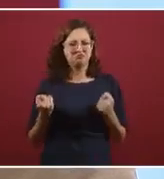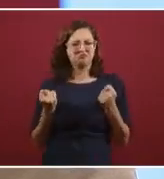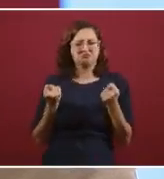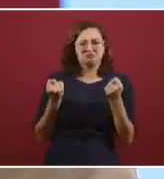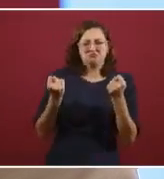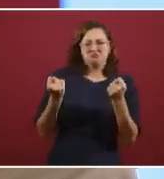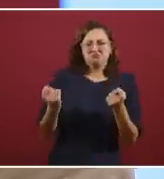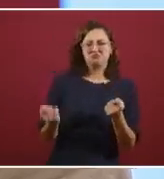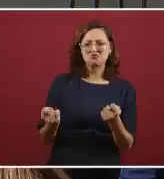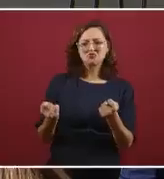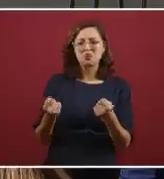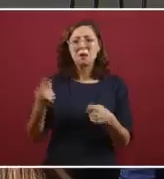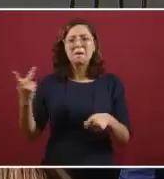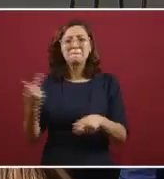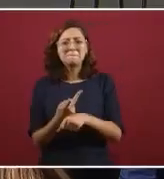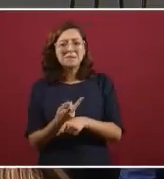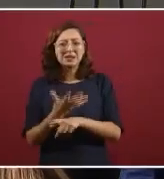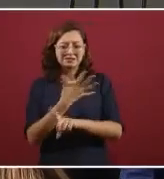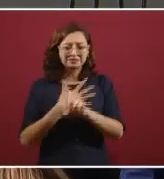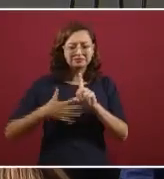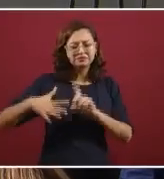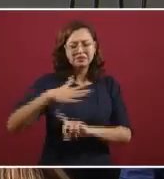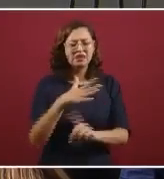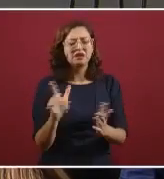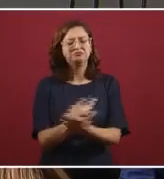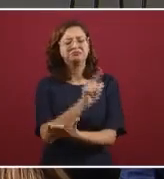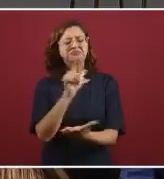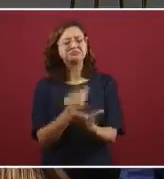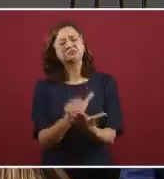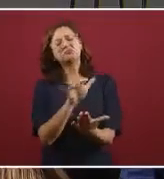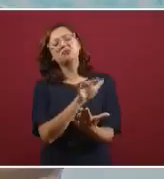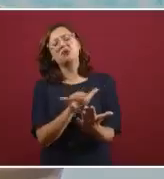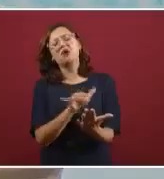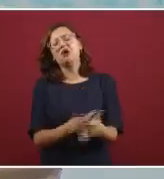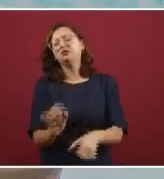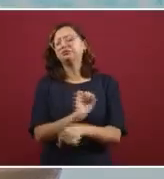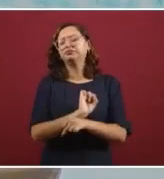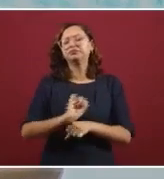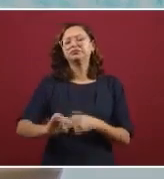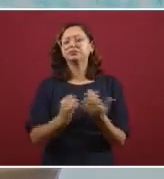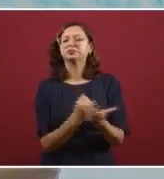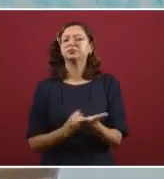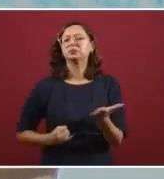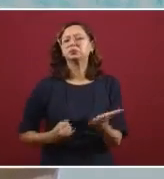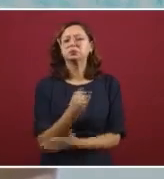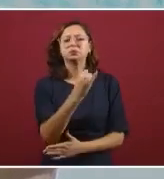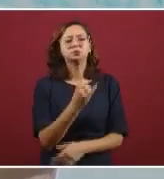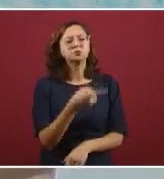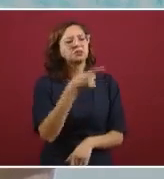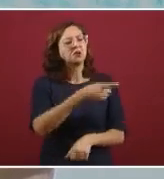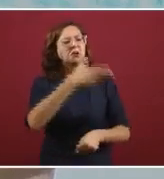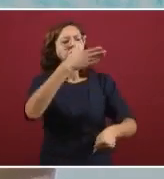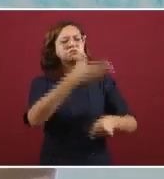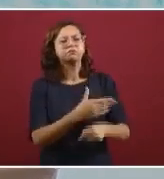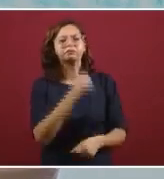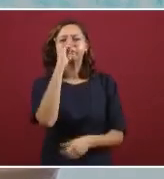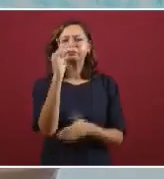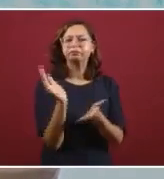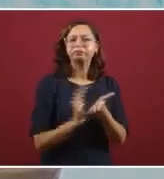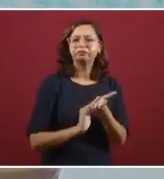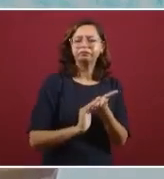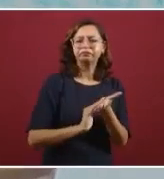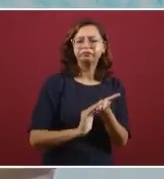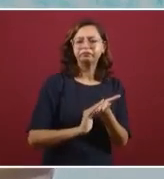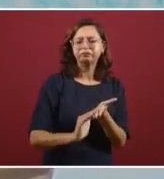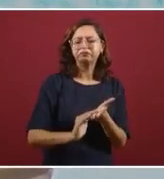que con una muy laxa interpretación de la ley se puedan retirar los cargos que se le imputaron